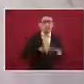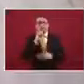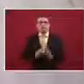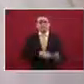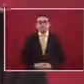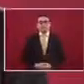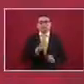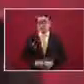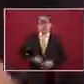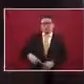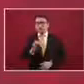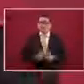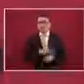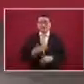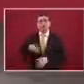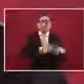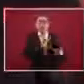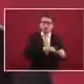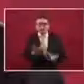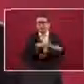Unos momentos después.